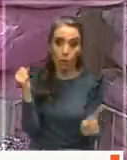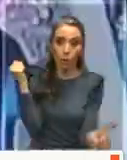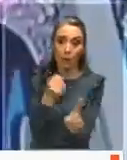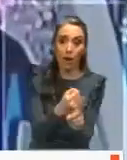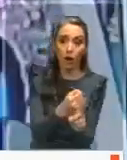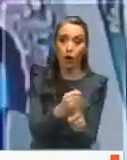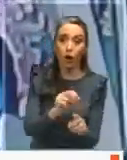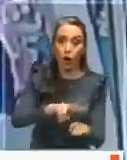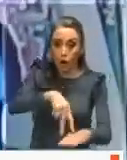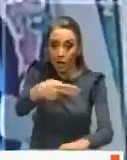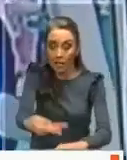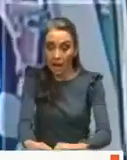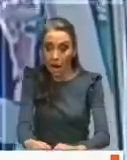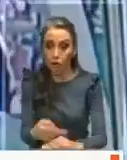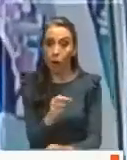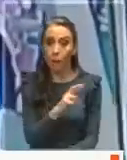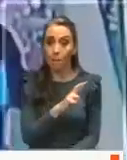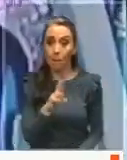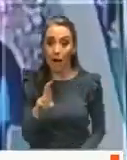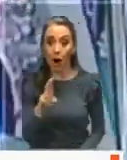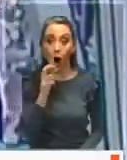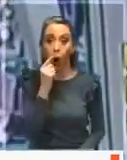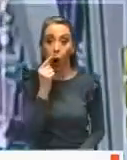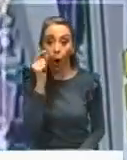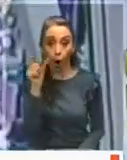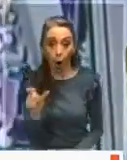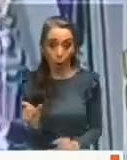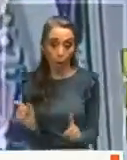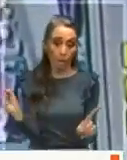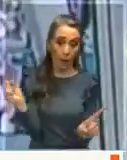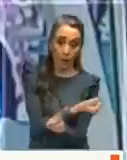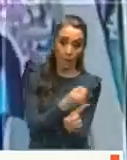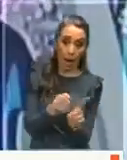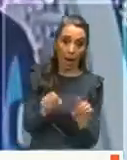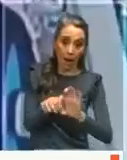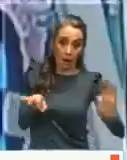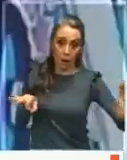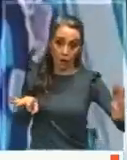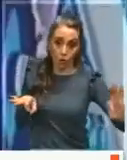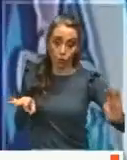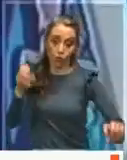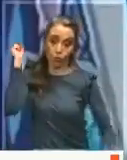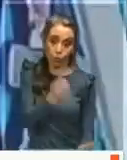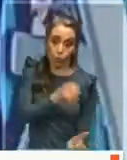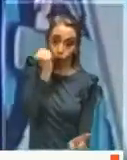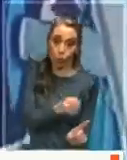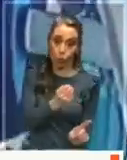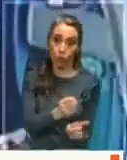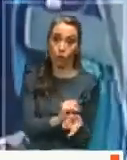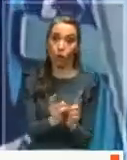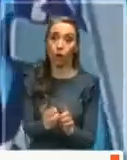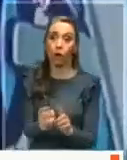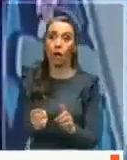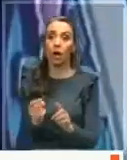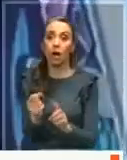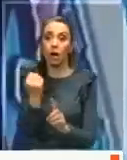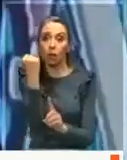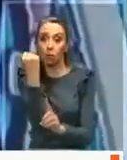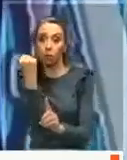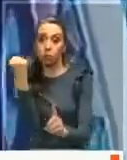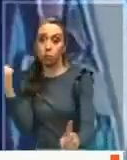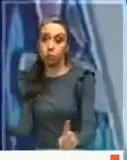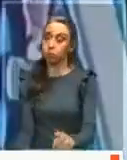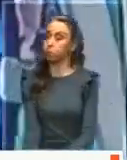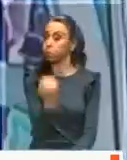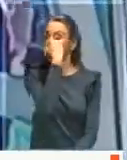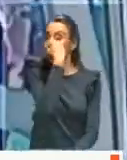piso. Pero lo peor vino cuando el hombre que atacó a la comerciante china con un tubo, ahora lo hace con un golpe de puño que la